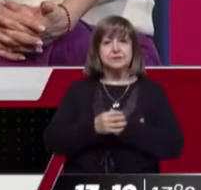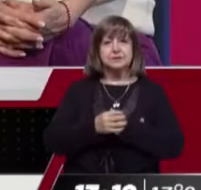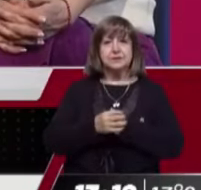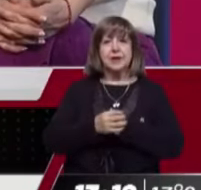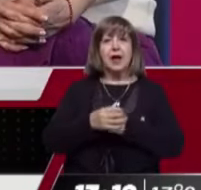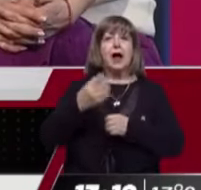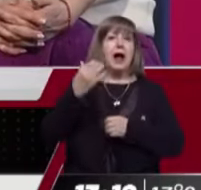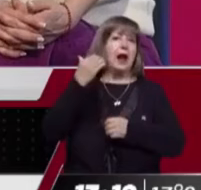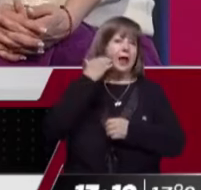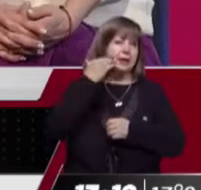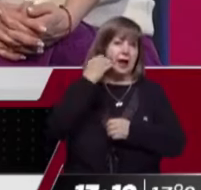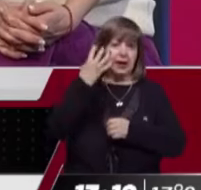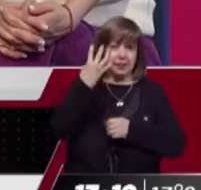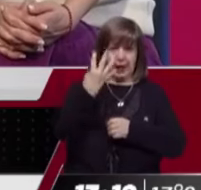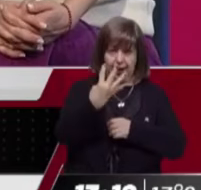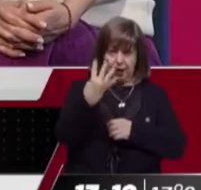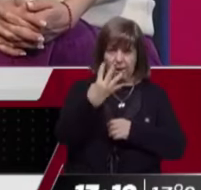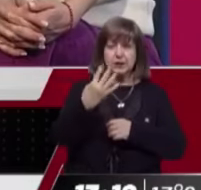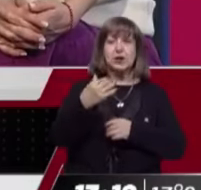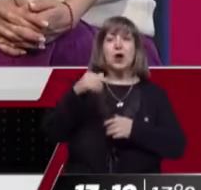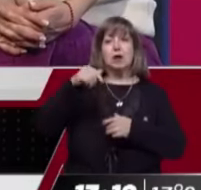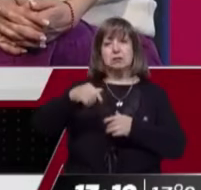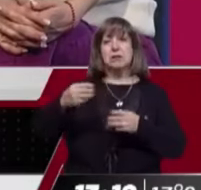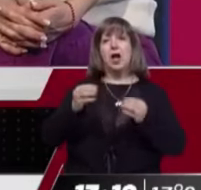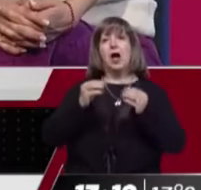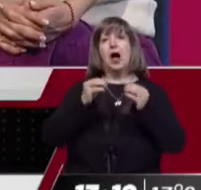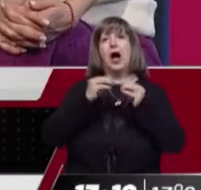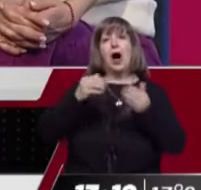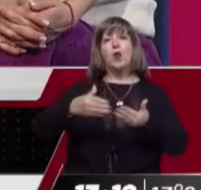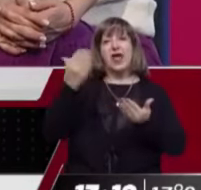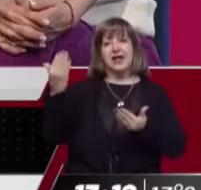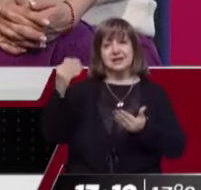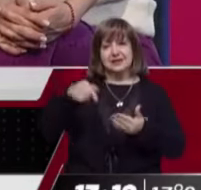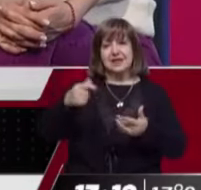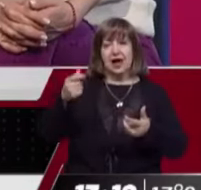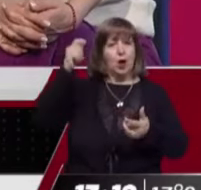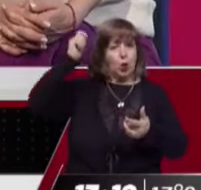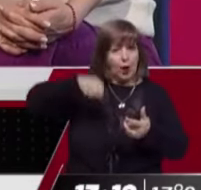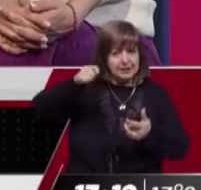gracias. Bueno, a las 16 horas comenzará el juicio que determinará cuál es el